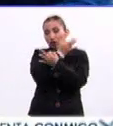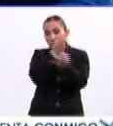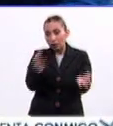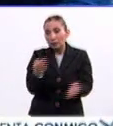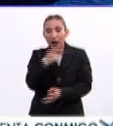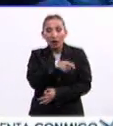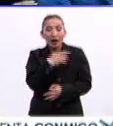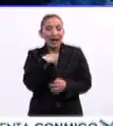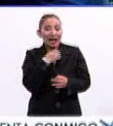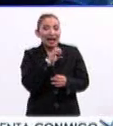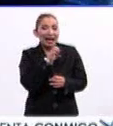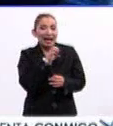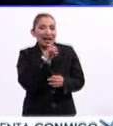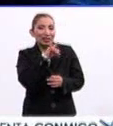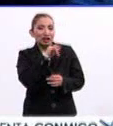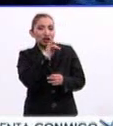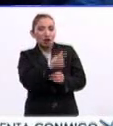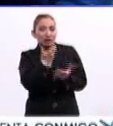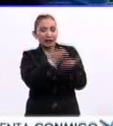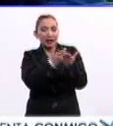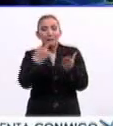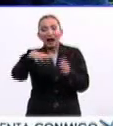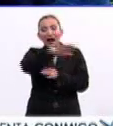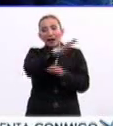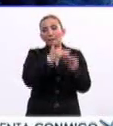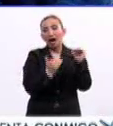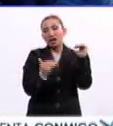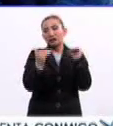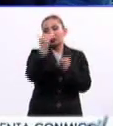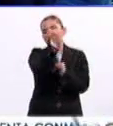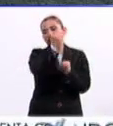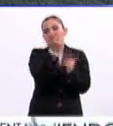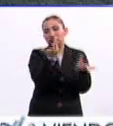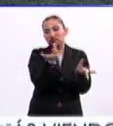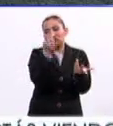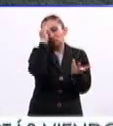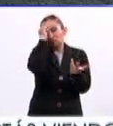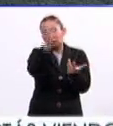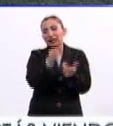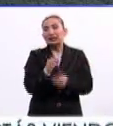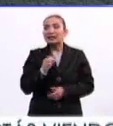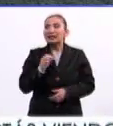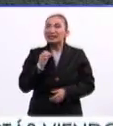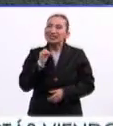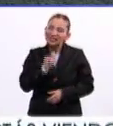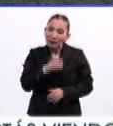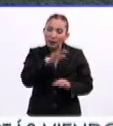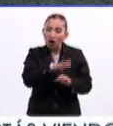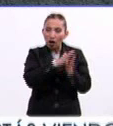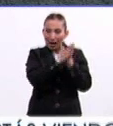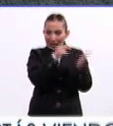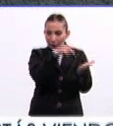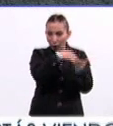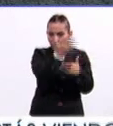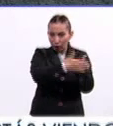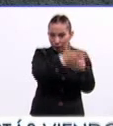para un sector más metido, digamos, sí, en la academia. Pero digamos que esa edición, digamos, bien hecha, con sus